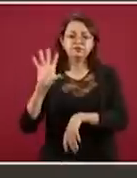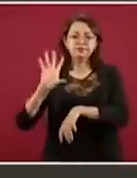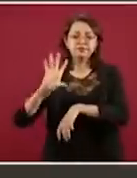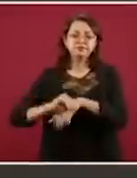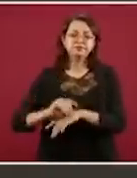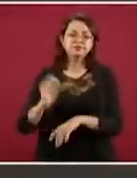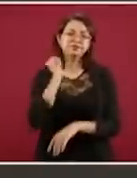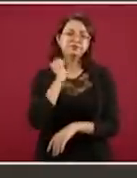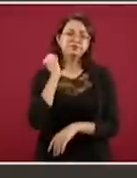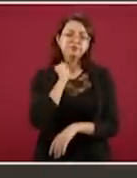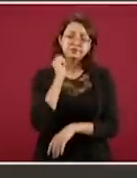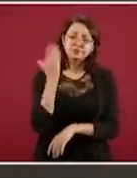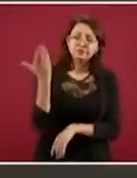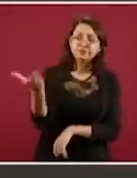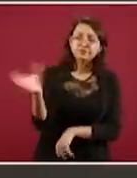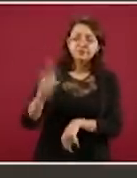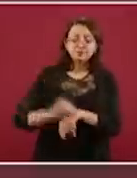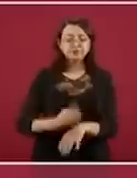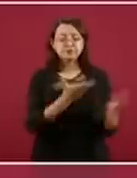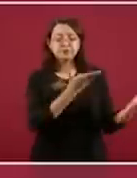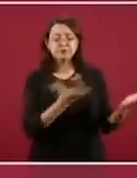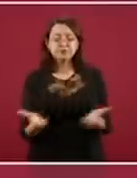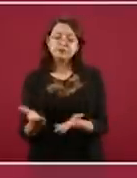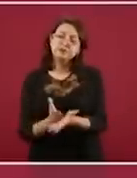autorización del Senado de la República.